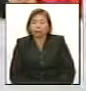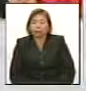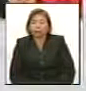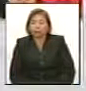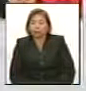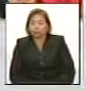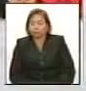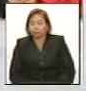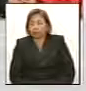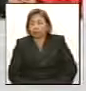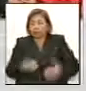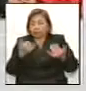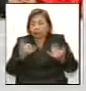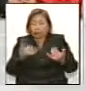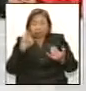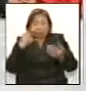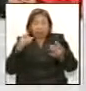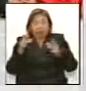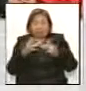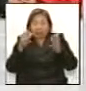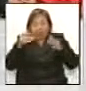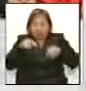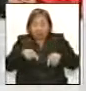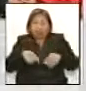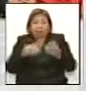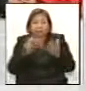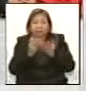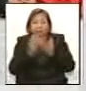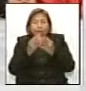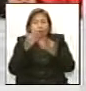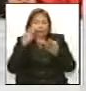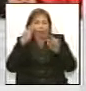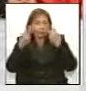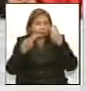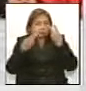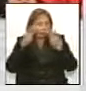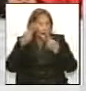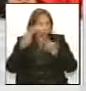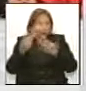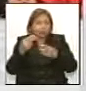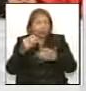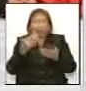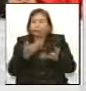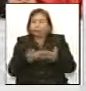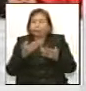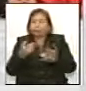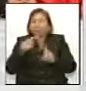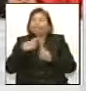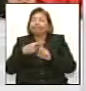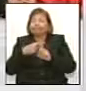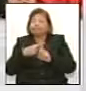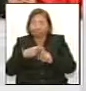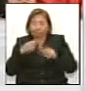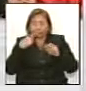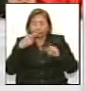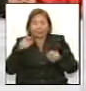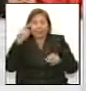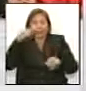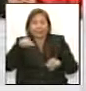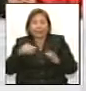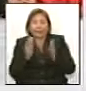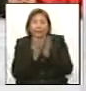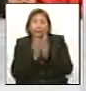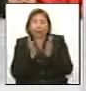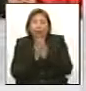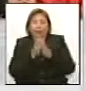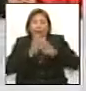Y hoy nos hemos constituido a hacer una visita en algo positivo que es para la educación